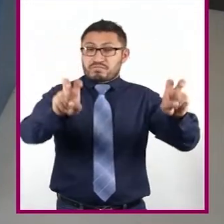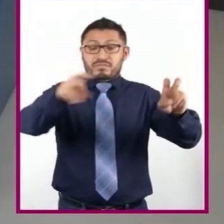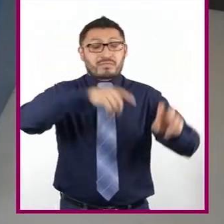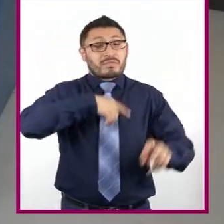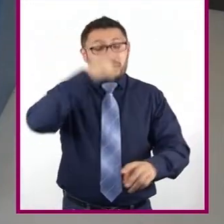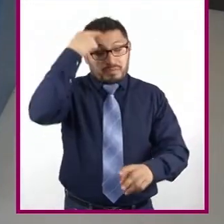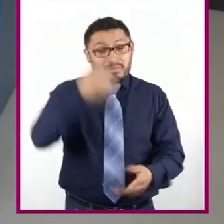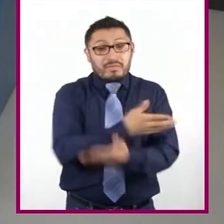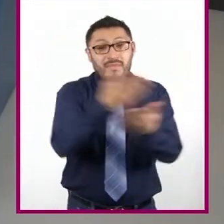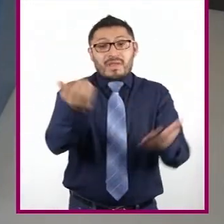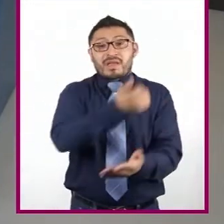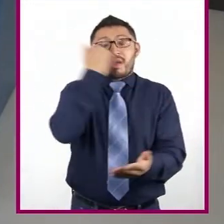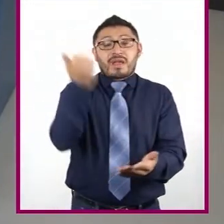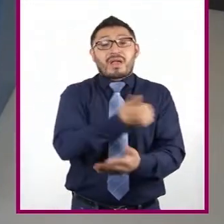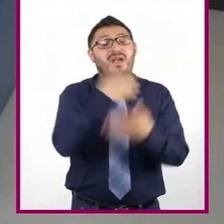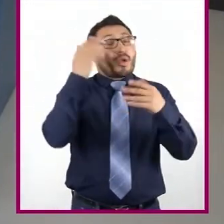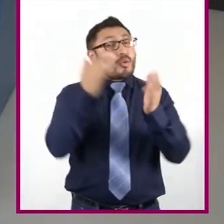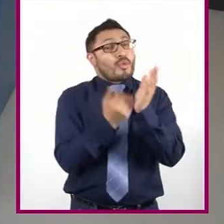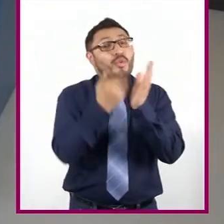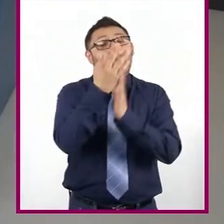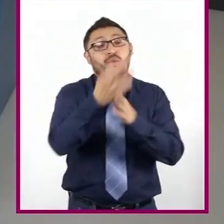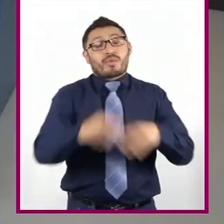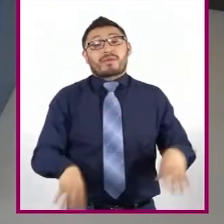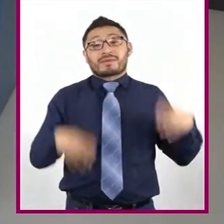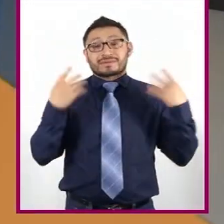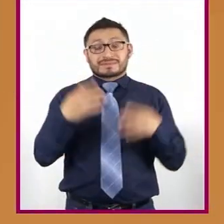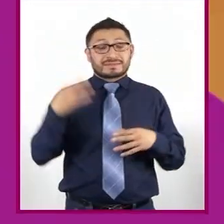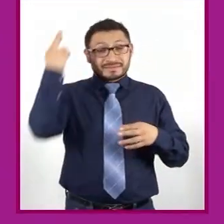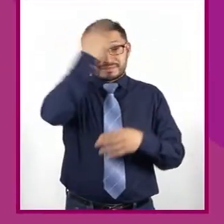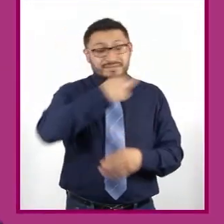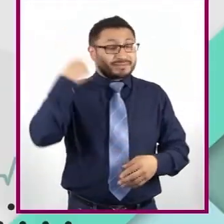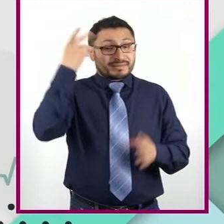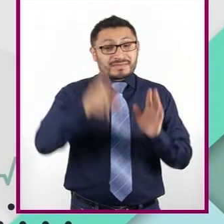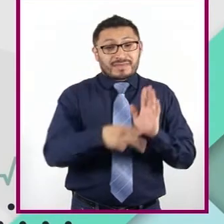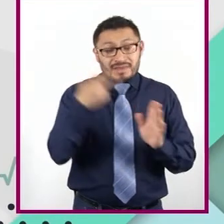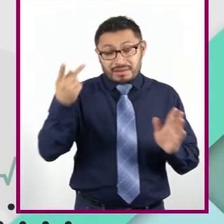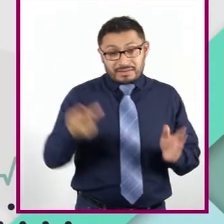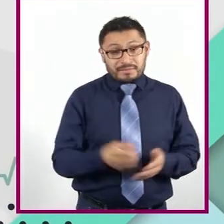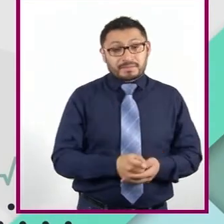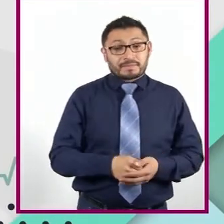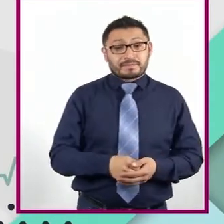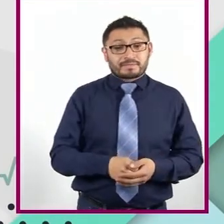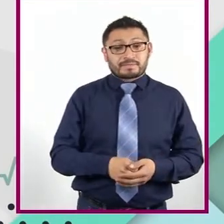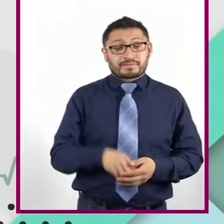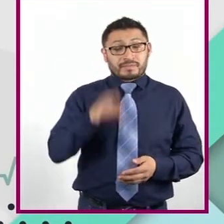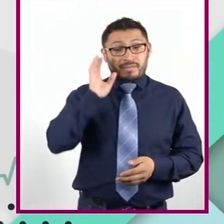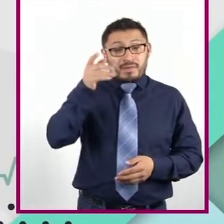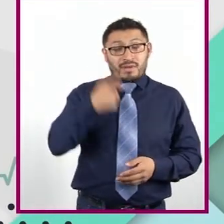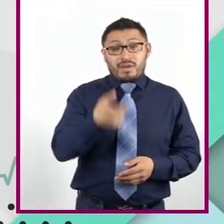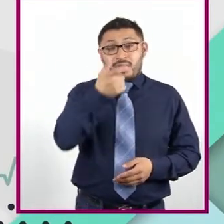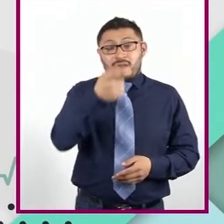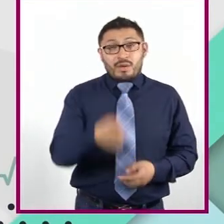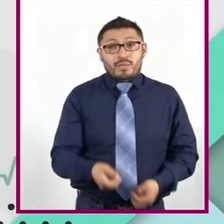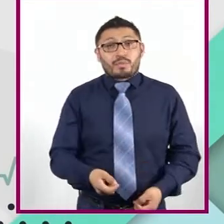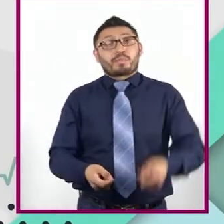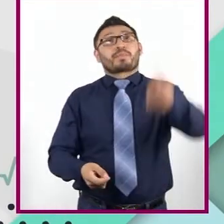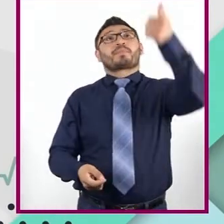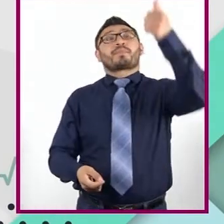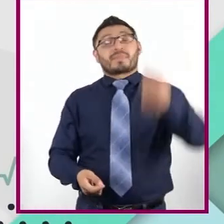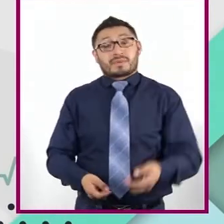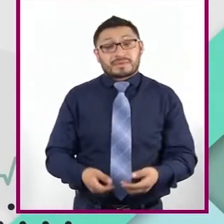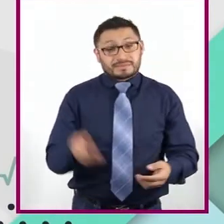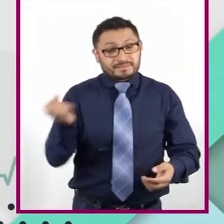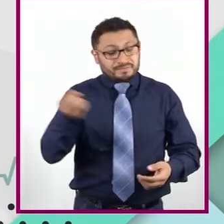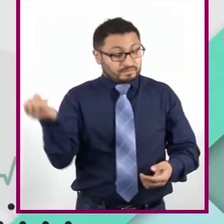nuestras alumnas y alumnos es mayor. Examinemos otra situación. Claro. Cuando lanzamos una moneda y un dado